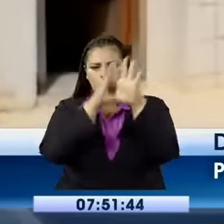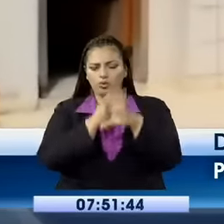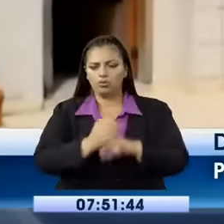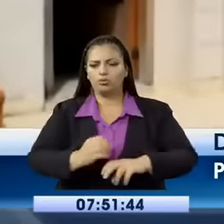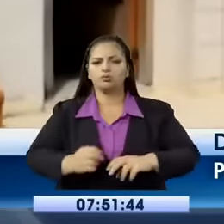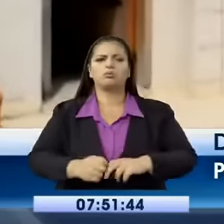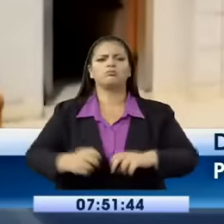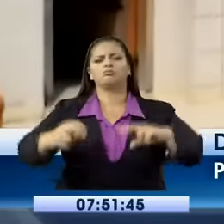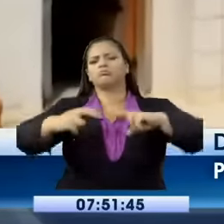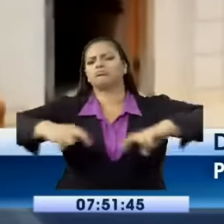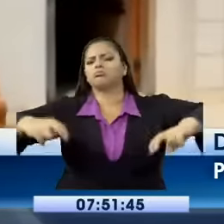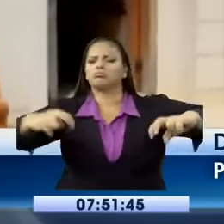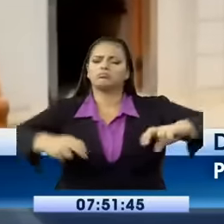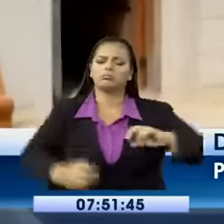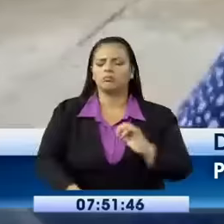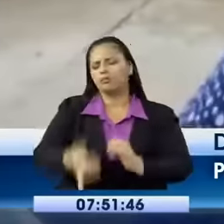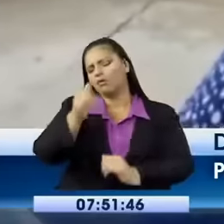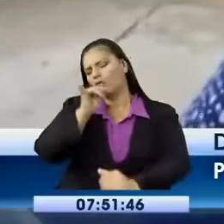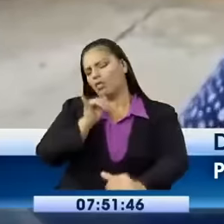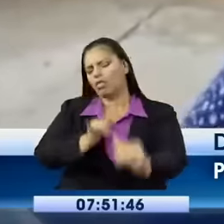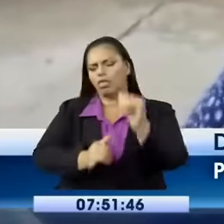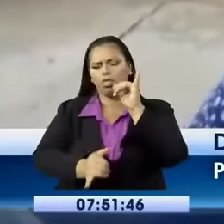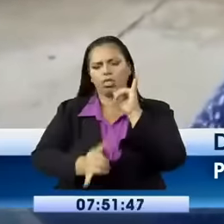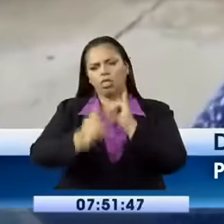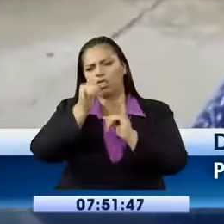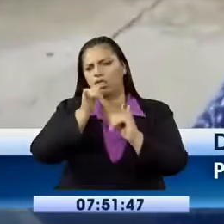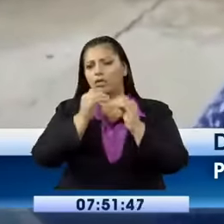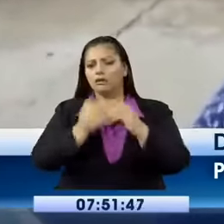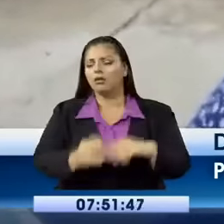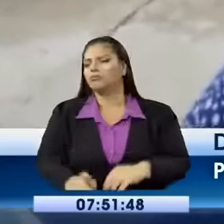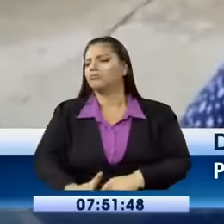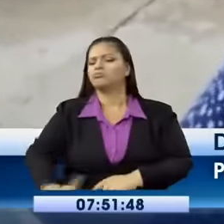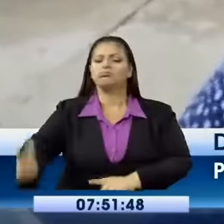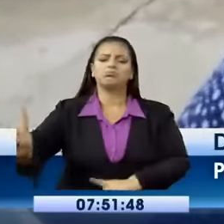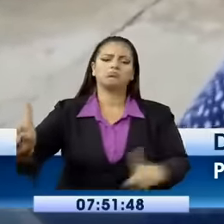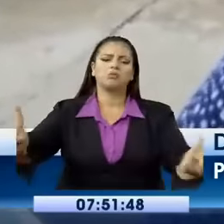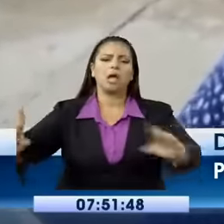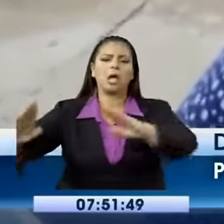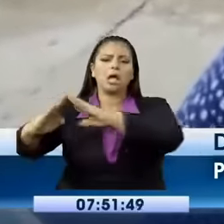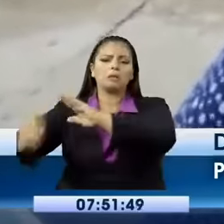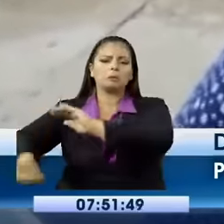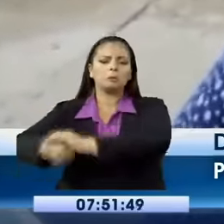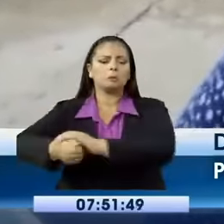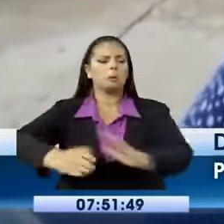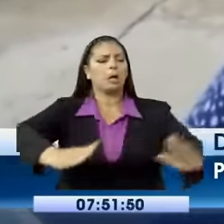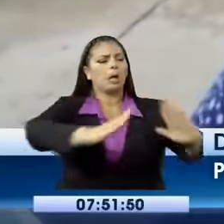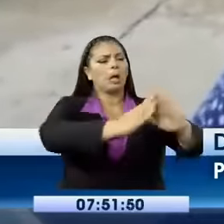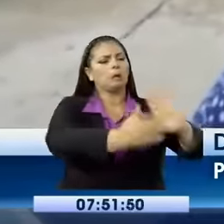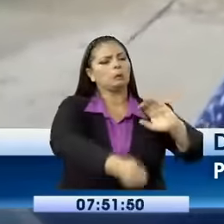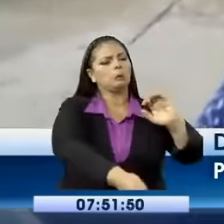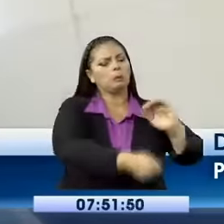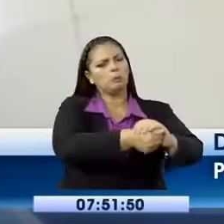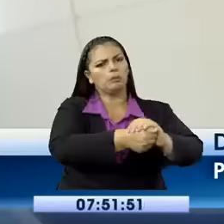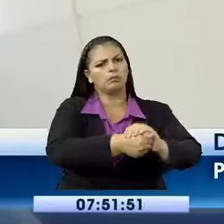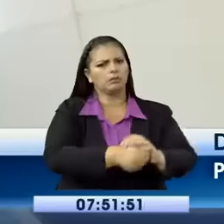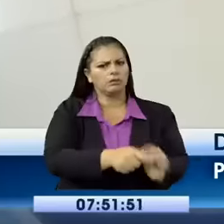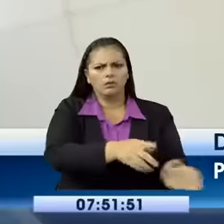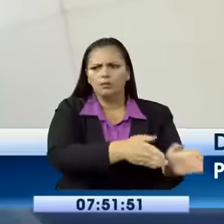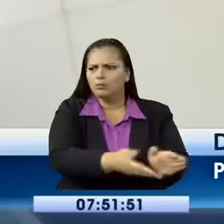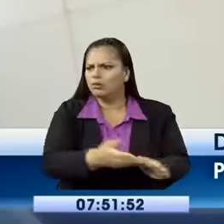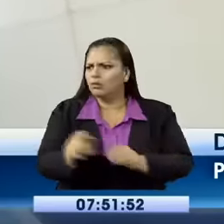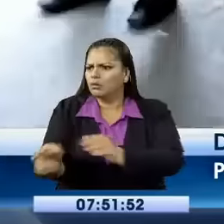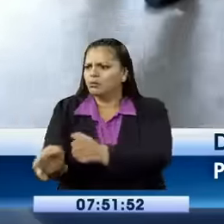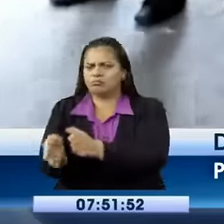vivienda con la misma causa de muerte en ambos nos llama la atención que hay una hemorragia cerebral interna en ambos que han estado consumiendo uno de los